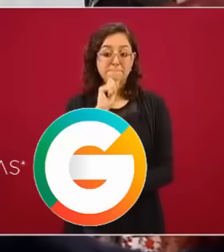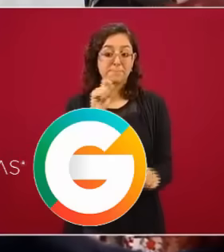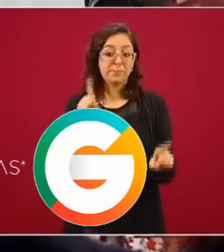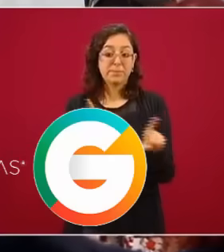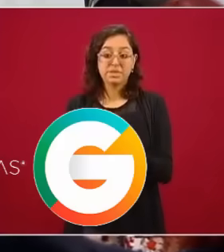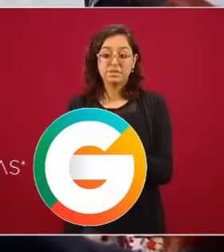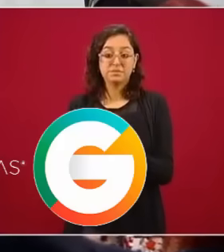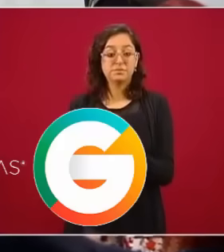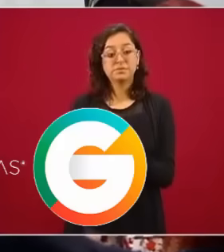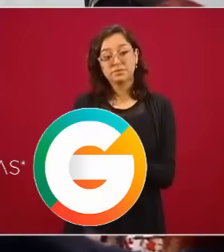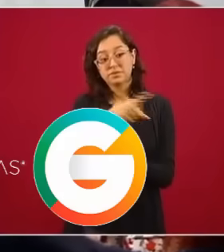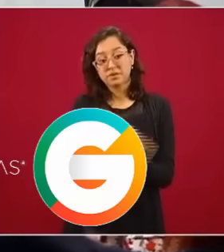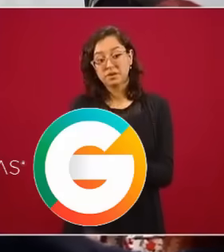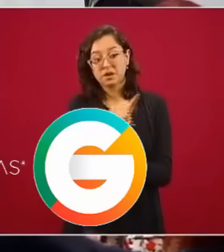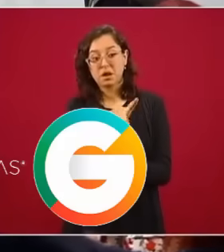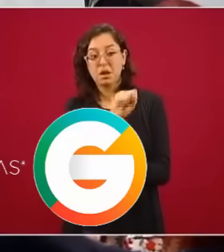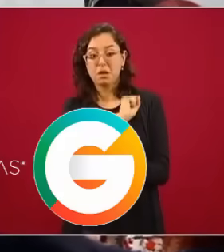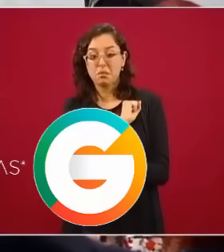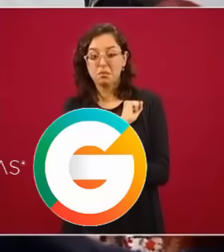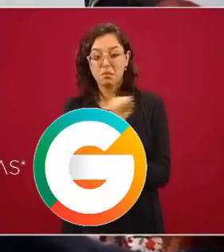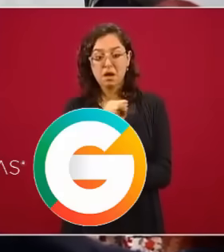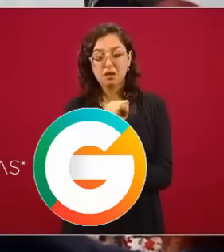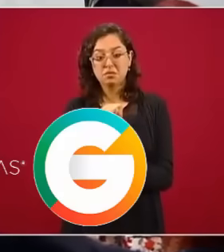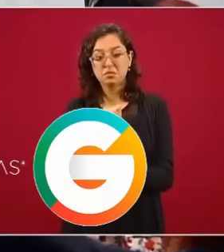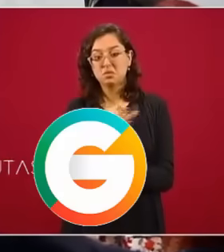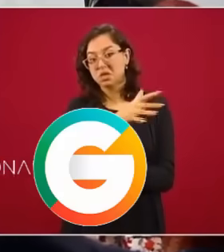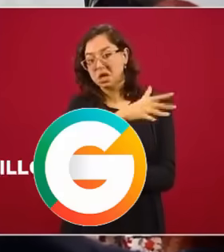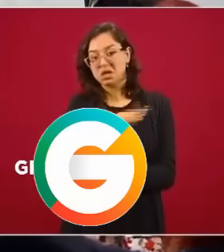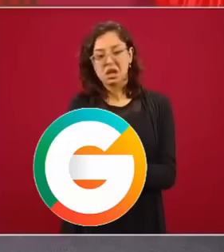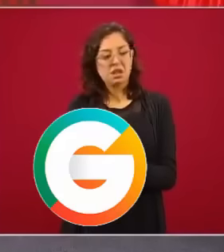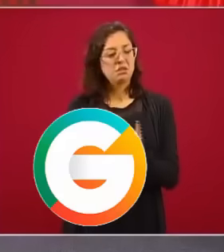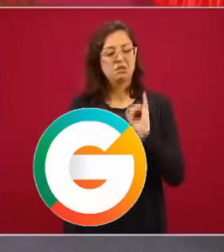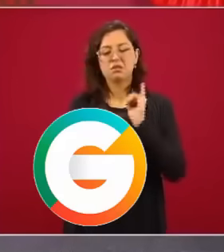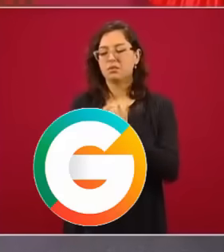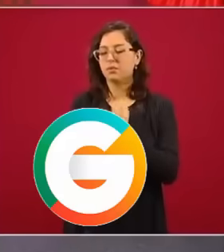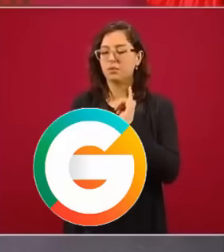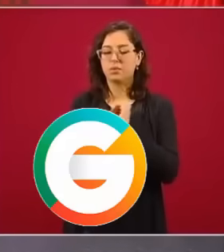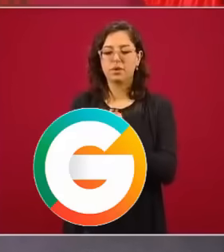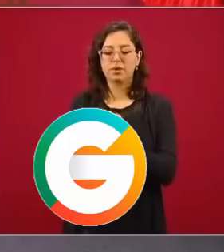la delincuencia común, es igual